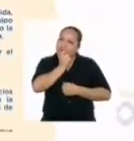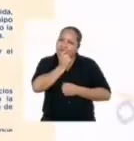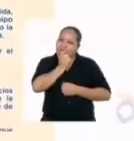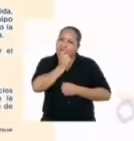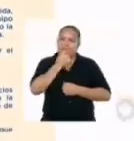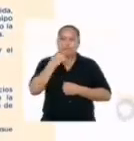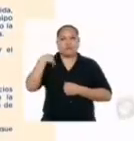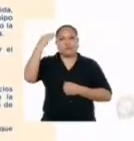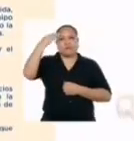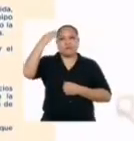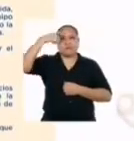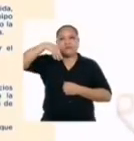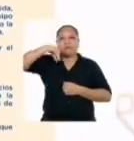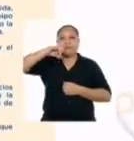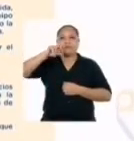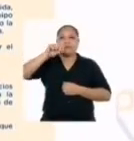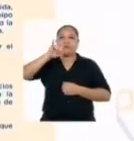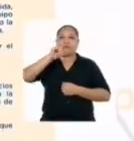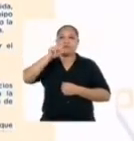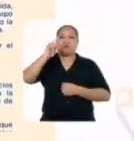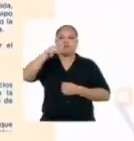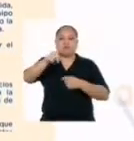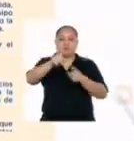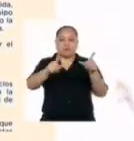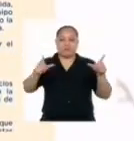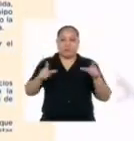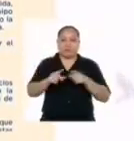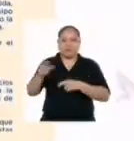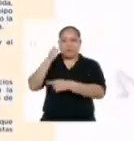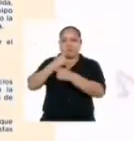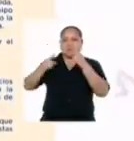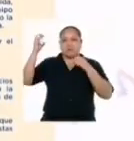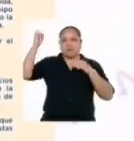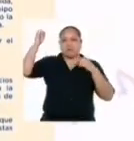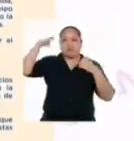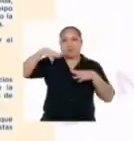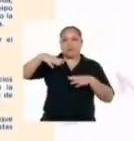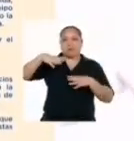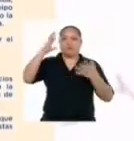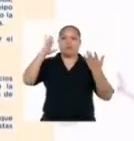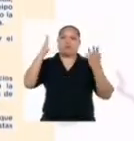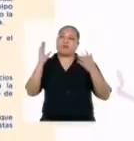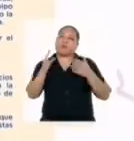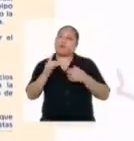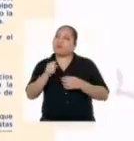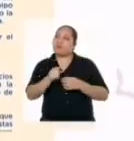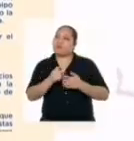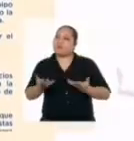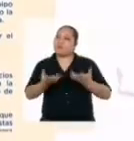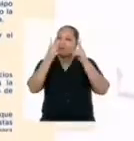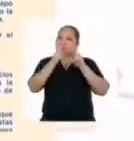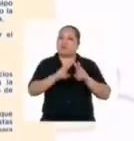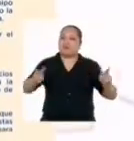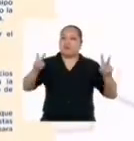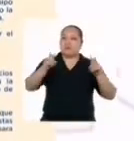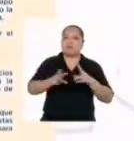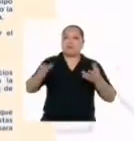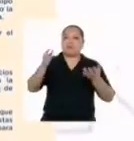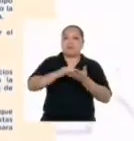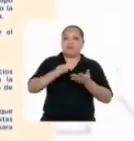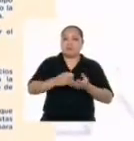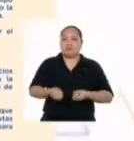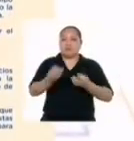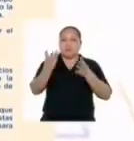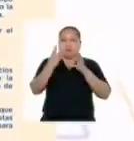Yo sé que Miraya es una ciudad, y la expresión vuelve a la luz, para mí, hace referencia a que va a ser valorada o apreciada